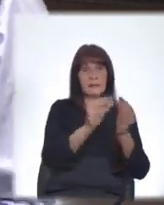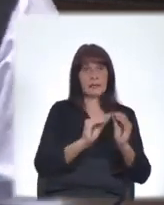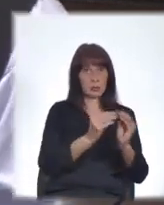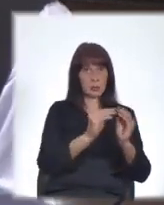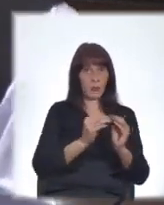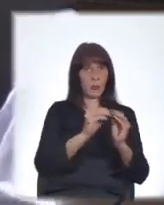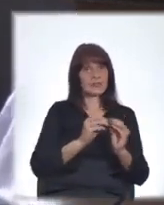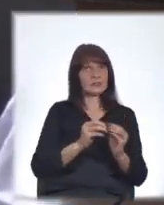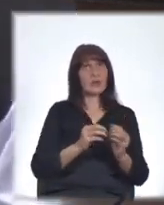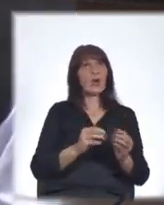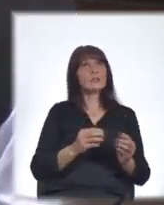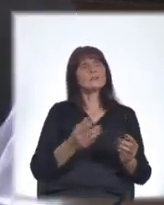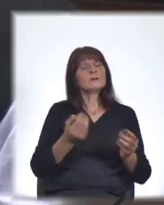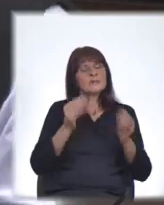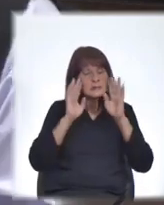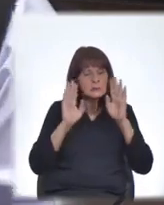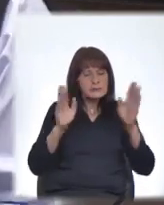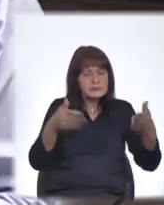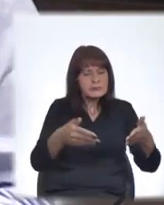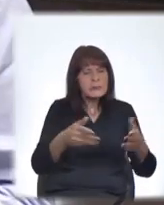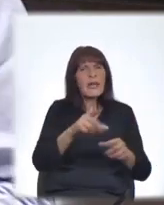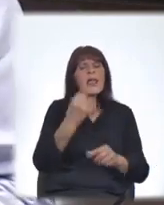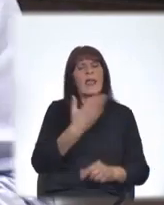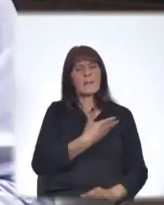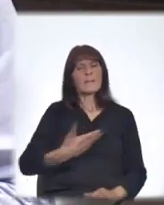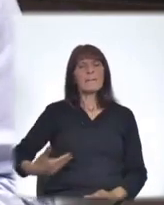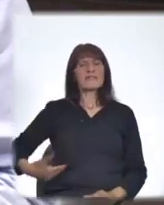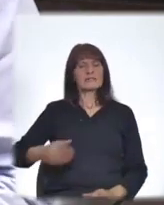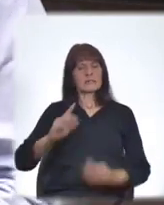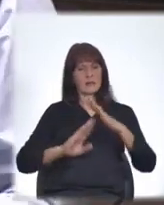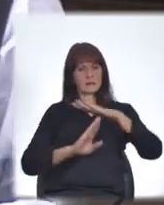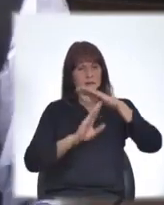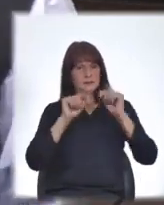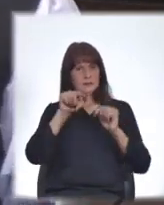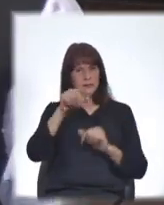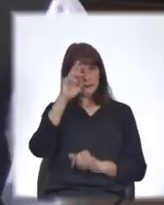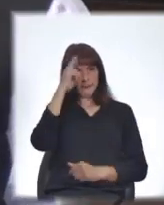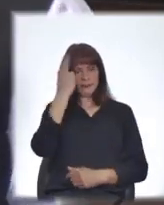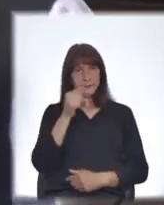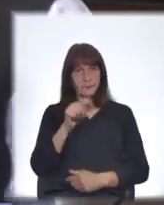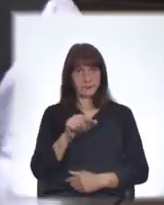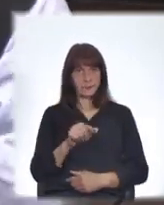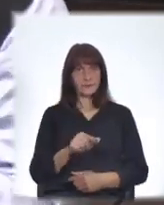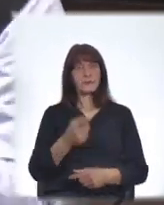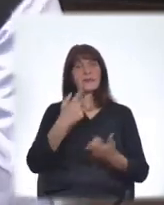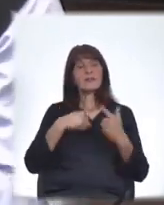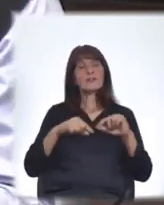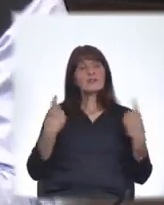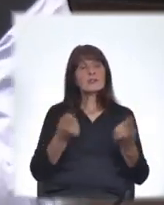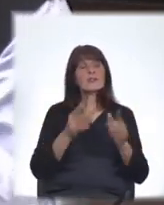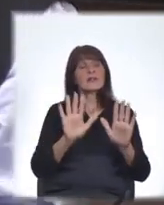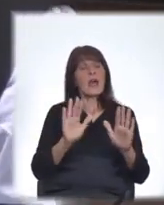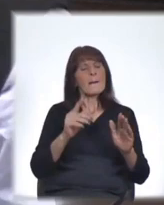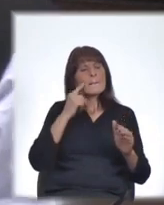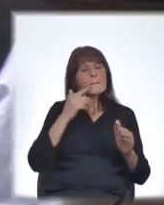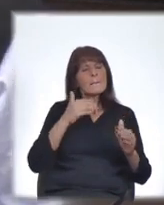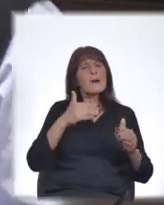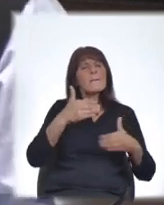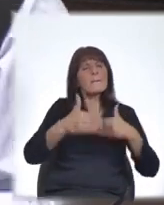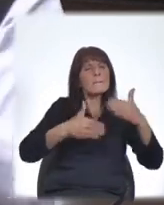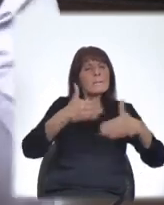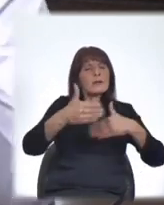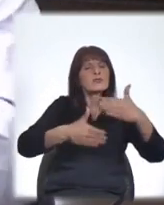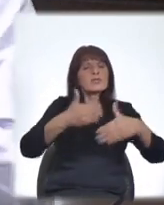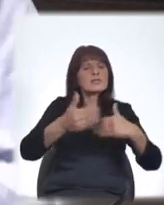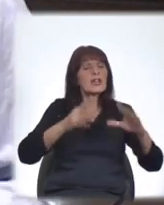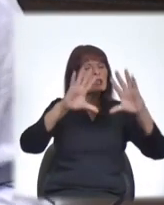enorme poder concentrado en la presidencia de la República. Sí, señor presidente. Estamos en proceso de un presupuesto en donde todo